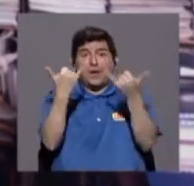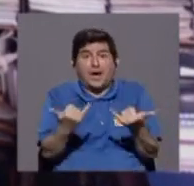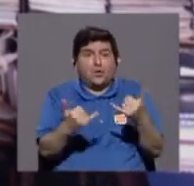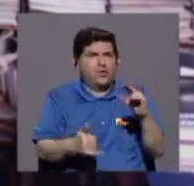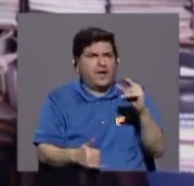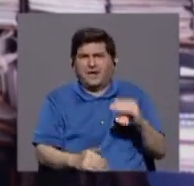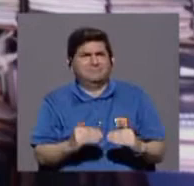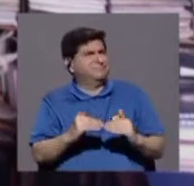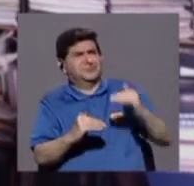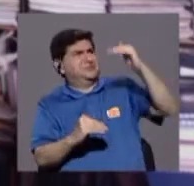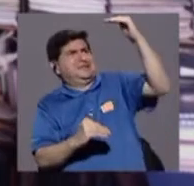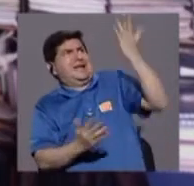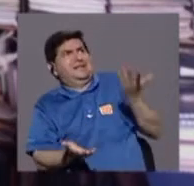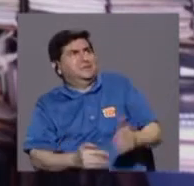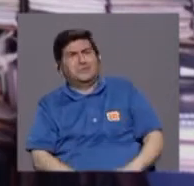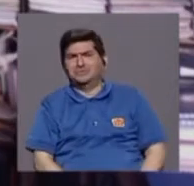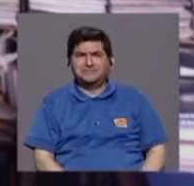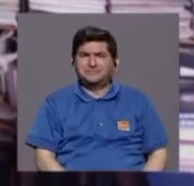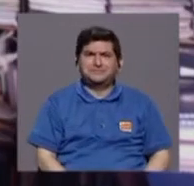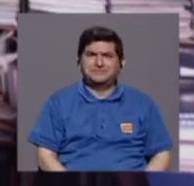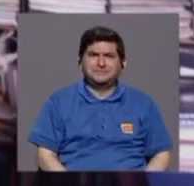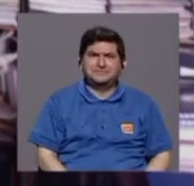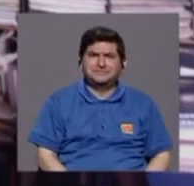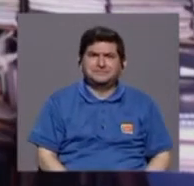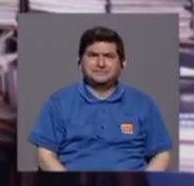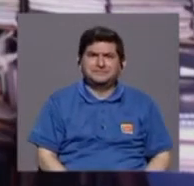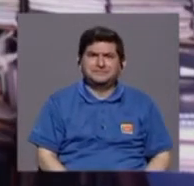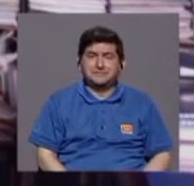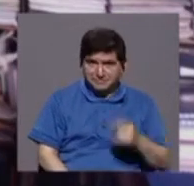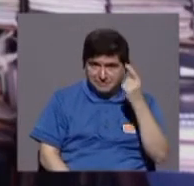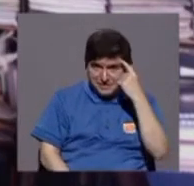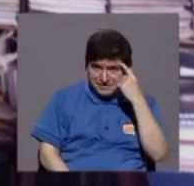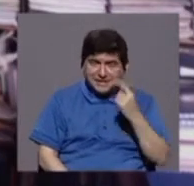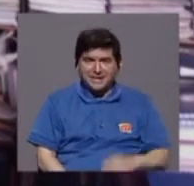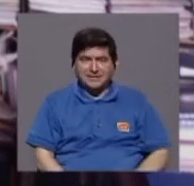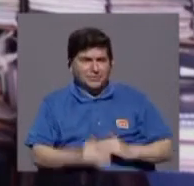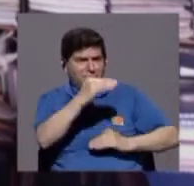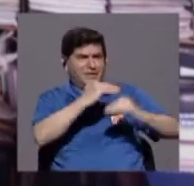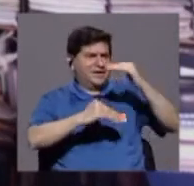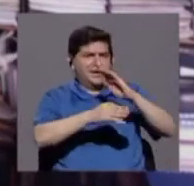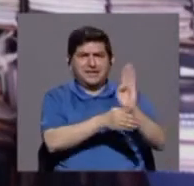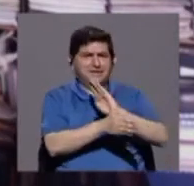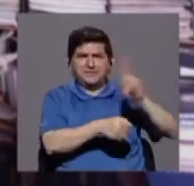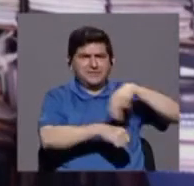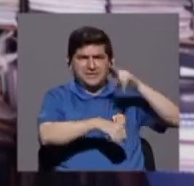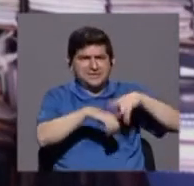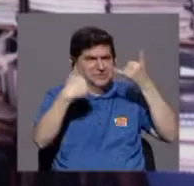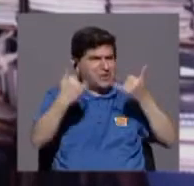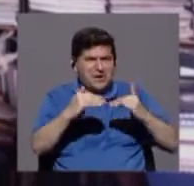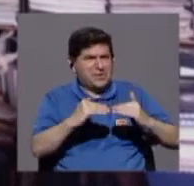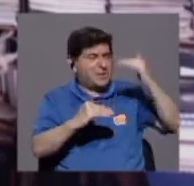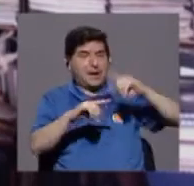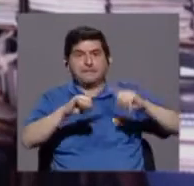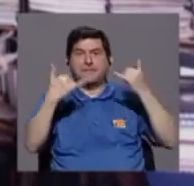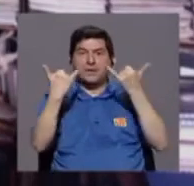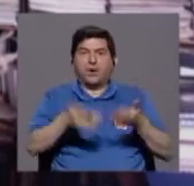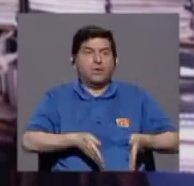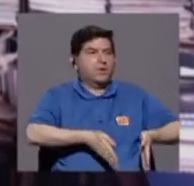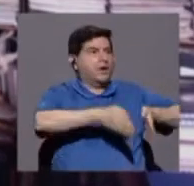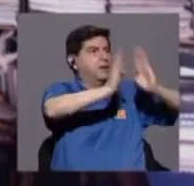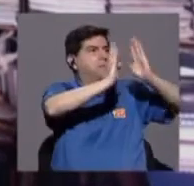tan alto, ¿verdad? El edificio del Banco Nacional, pero bueno, ahora son las torres.